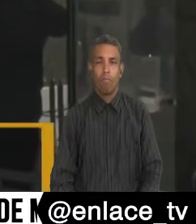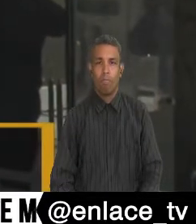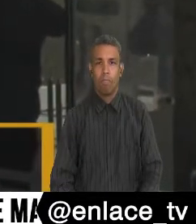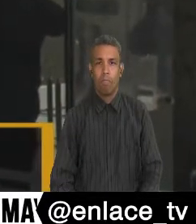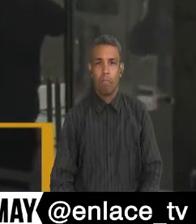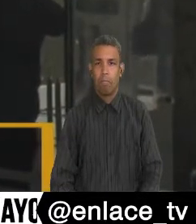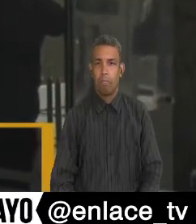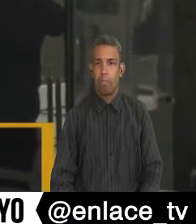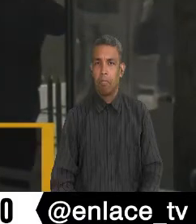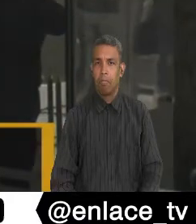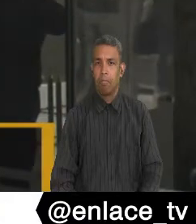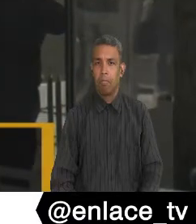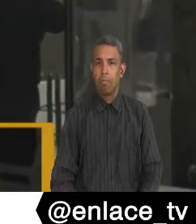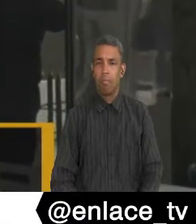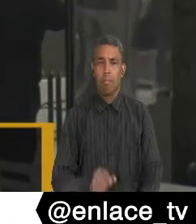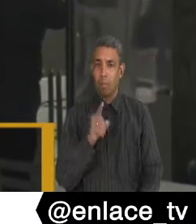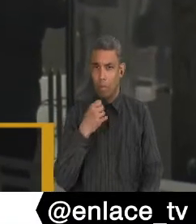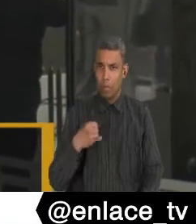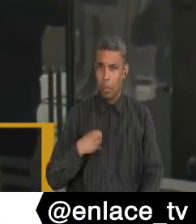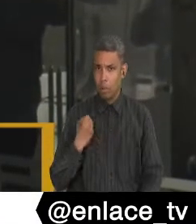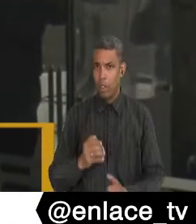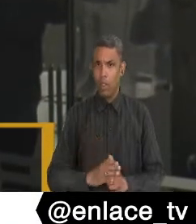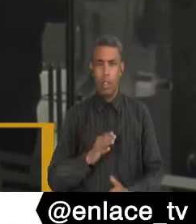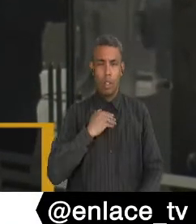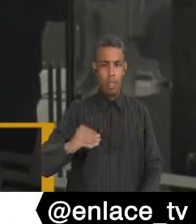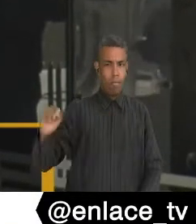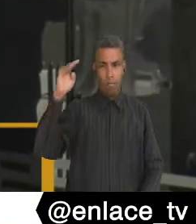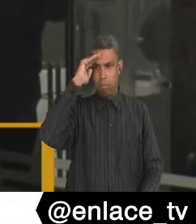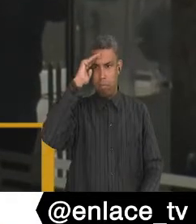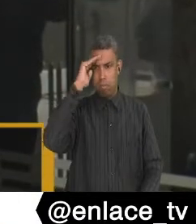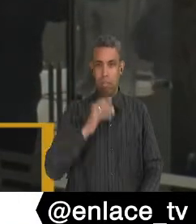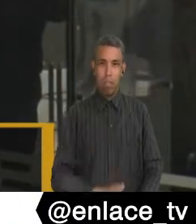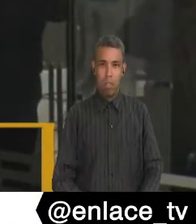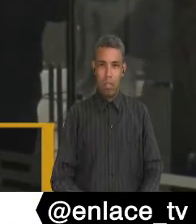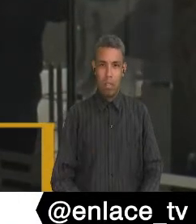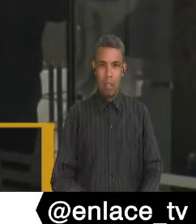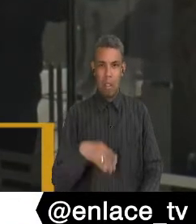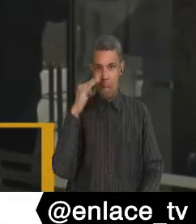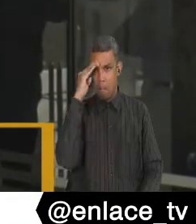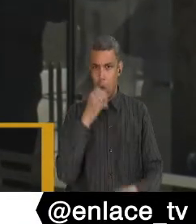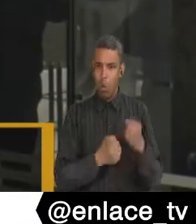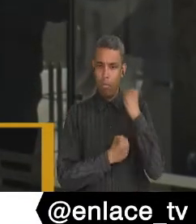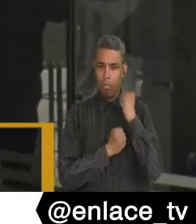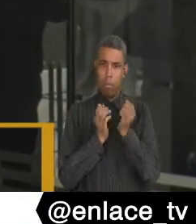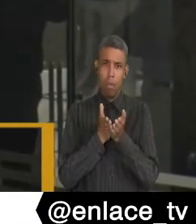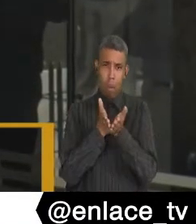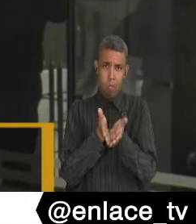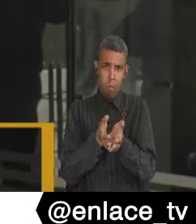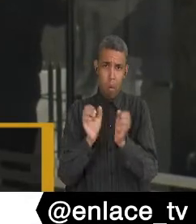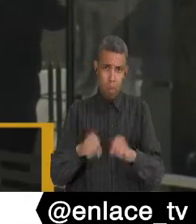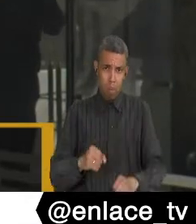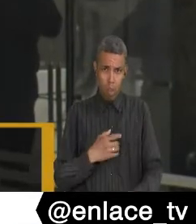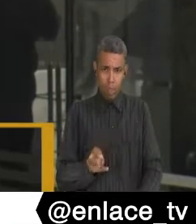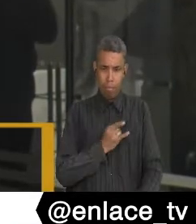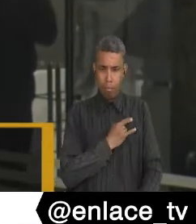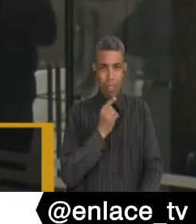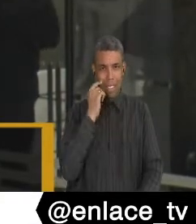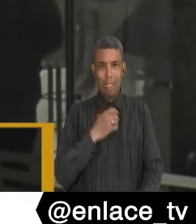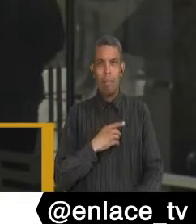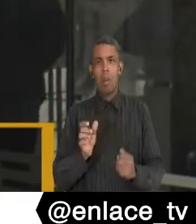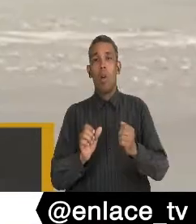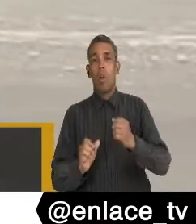de oficiales, suboficiales, en la parte de carreras militares en la Armada Nacional. Para ser suboficiales pues se